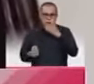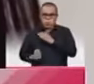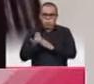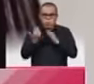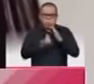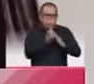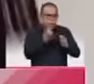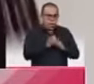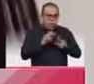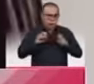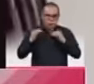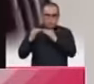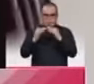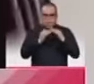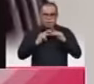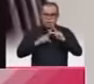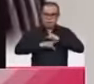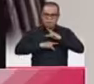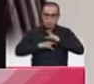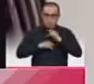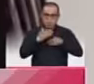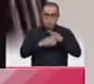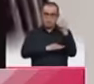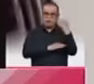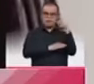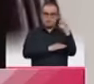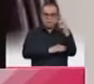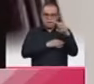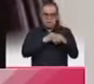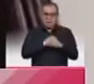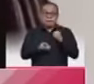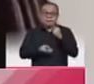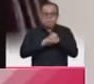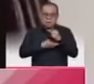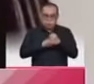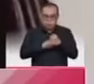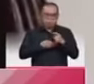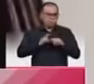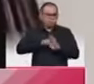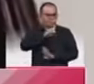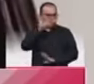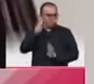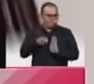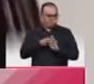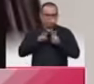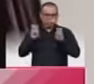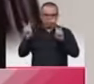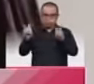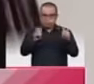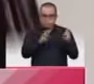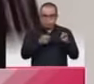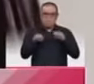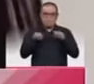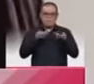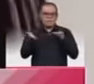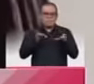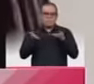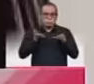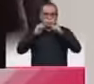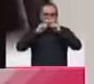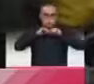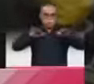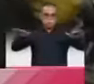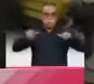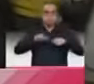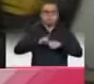actualización catastral, autonomía fiscal y capacidad de ahorro. Todo el tema de servicios públicos también los